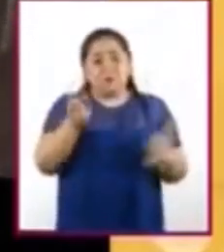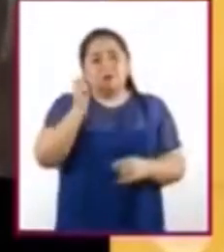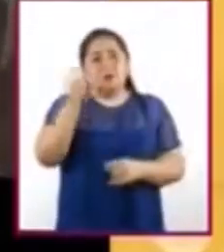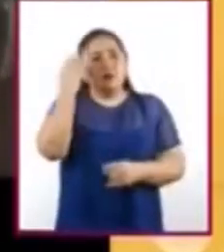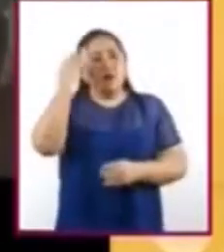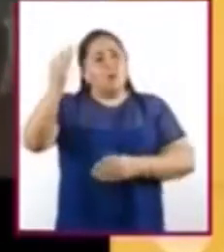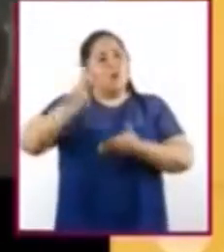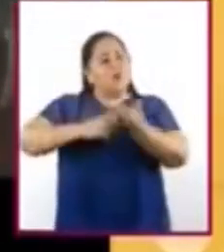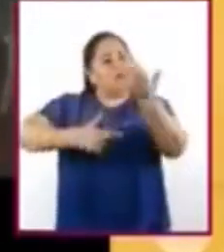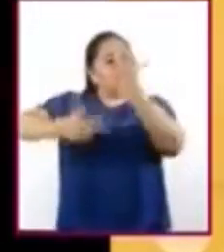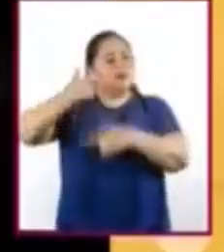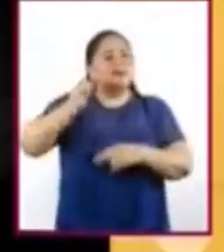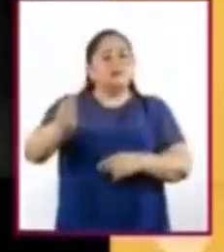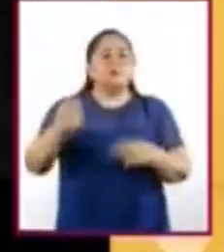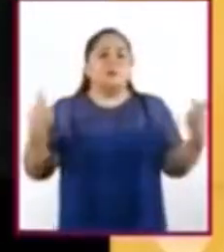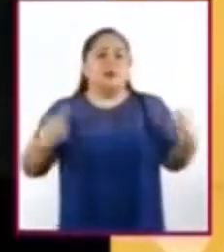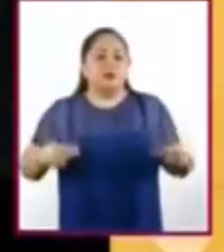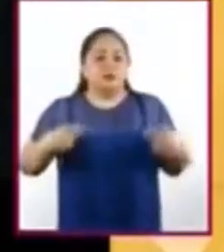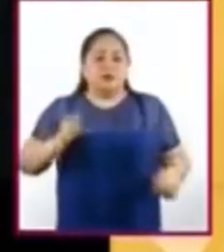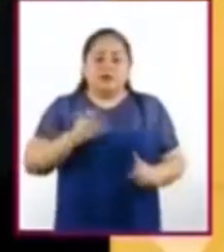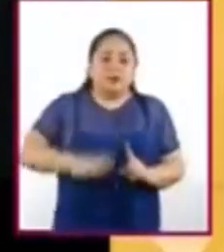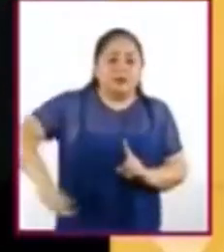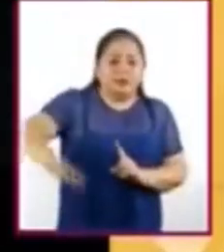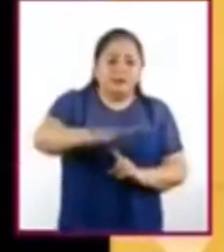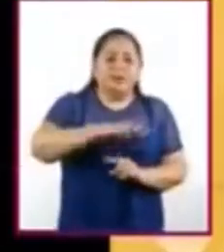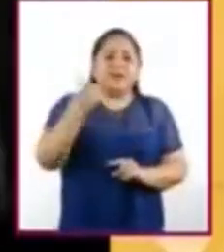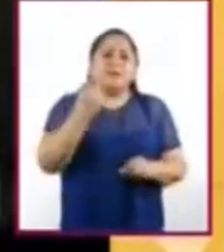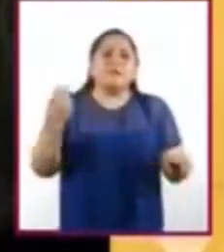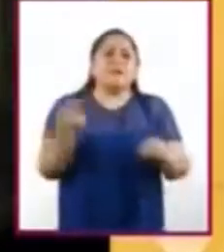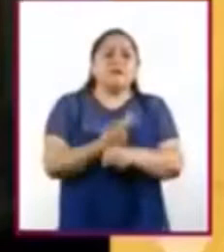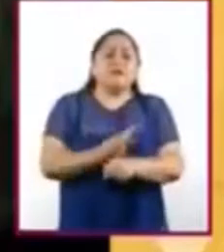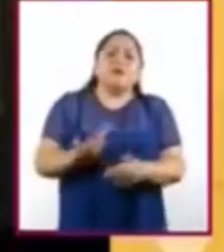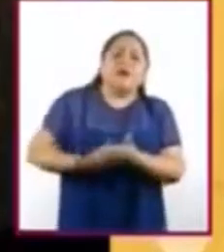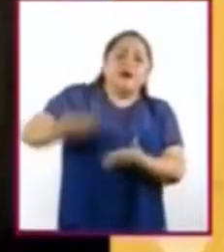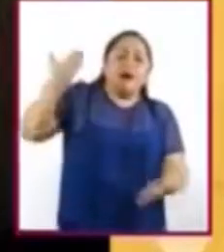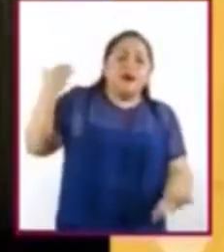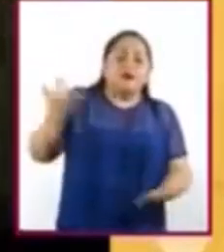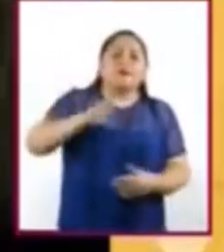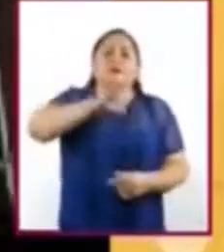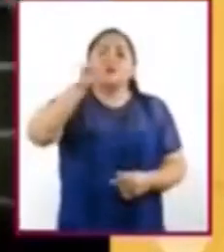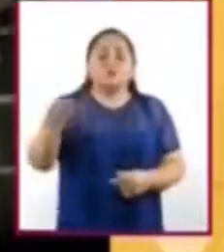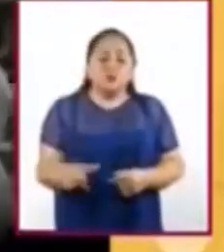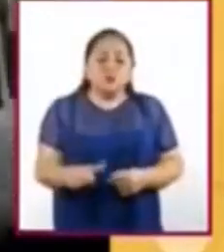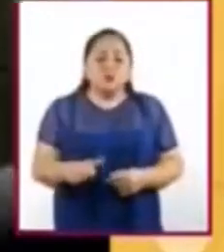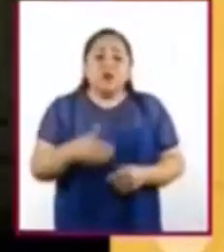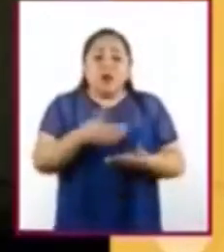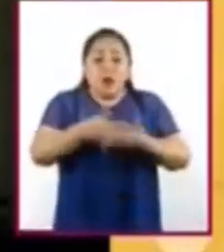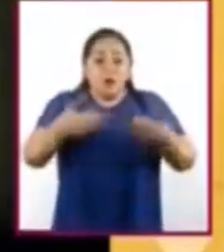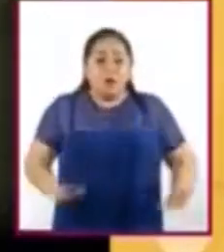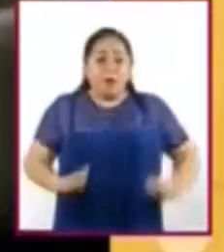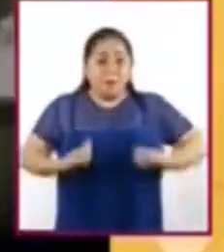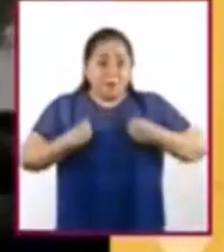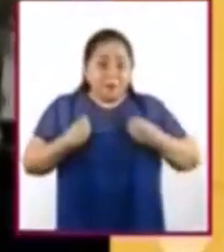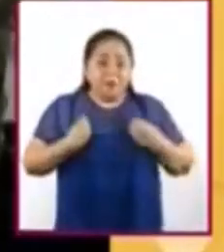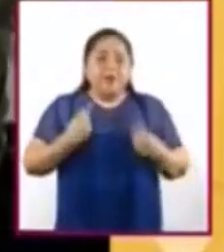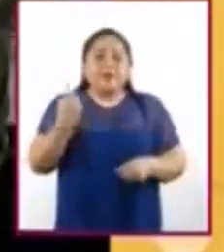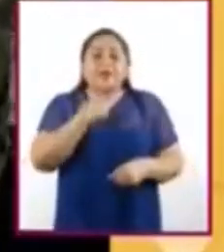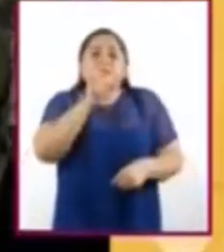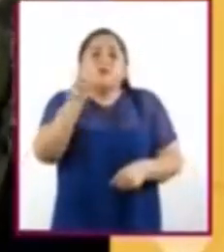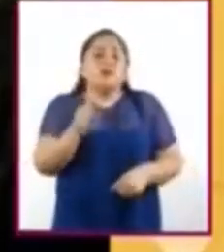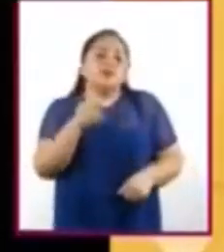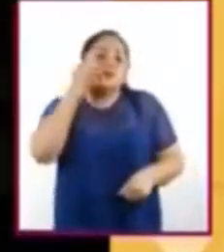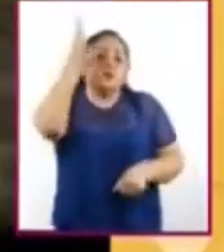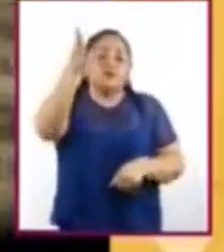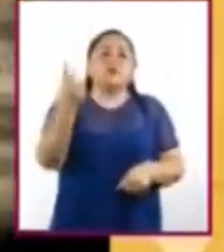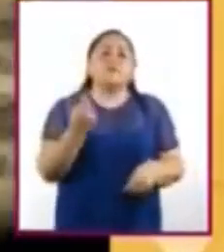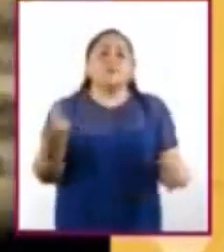tiempo, de las personas, del entorno, de lo que pasó antes y después, de lo que se vive hoy en día y de lo que sucederá en el